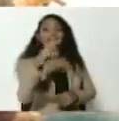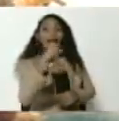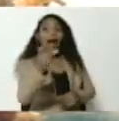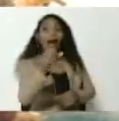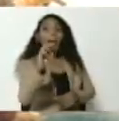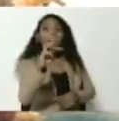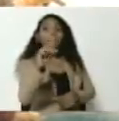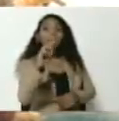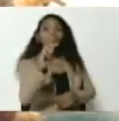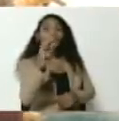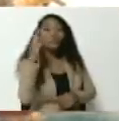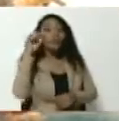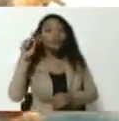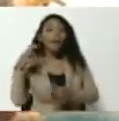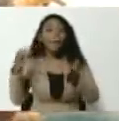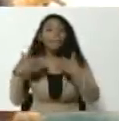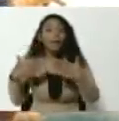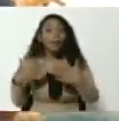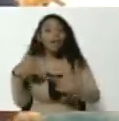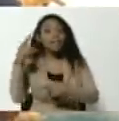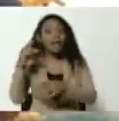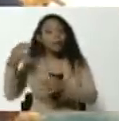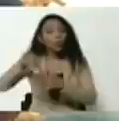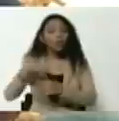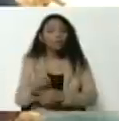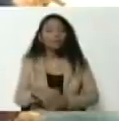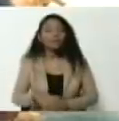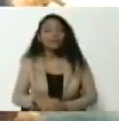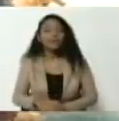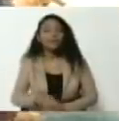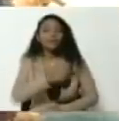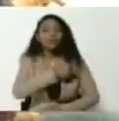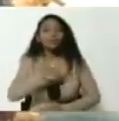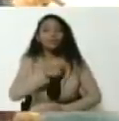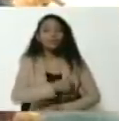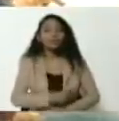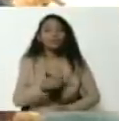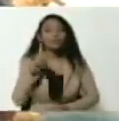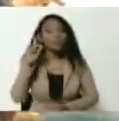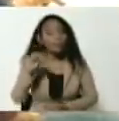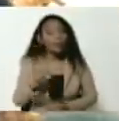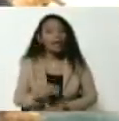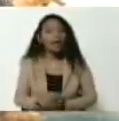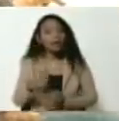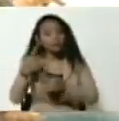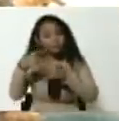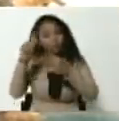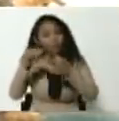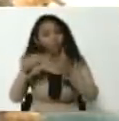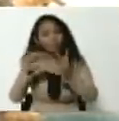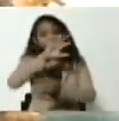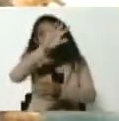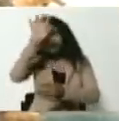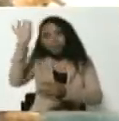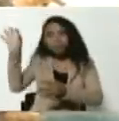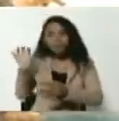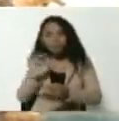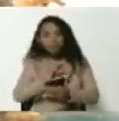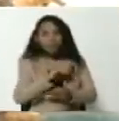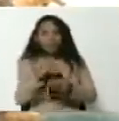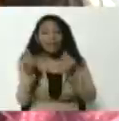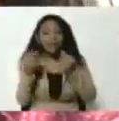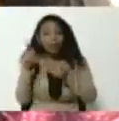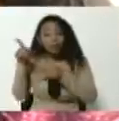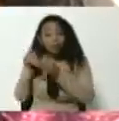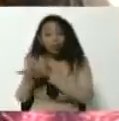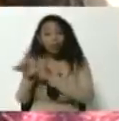en Panamá, si es cierto que tiene cuentas en Suiza, si es cierto que tiene cuentas en Luxemburgo, y si ese dinero que tiene depositado